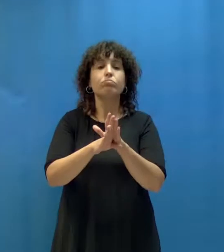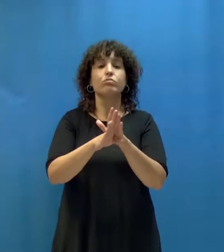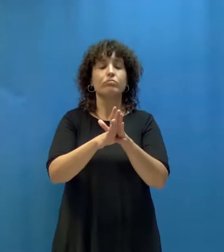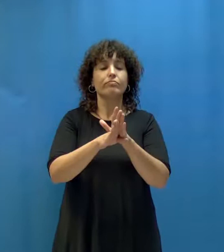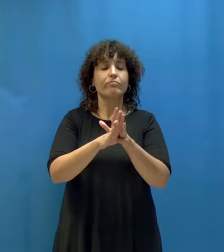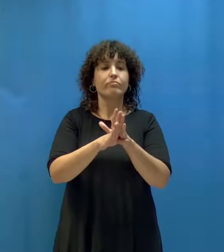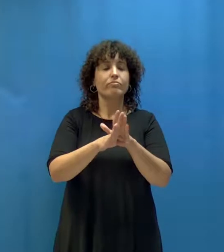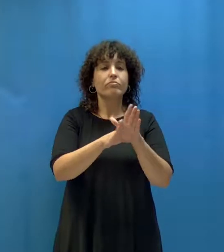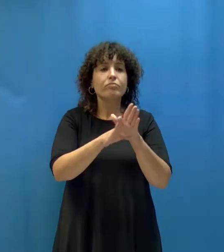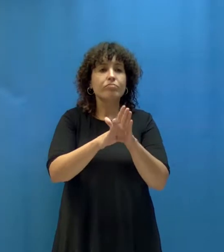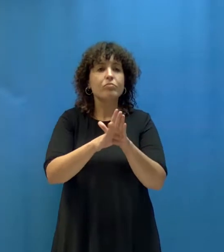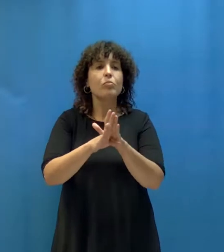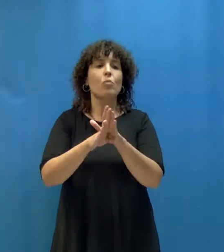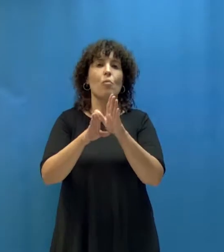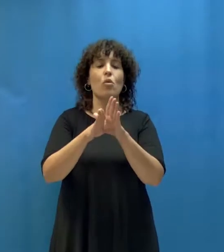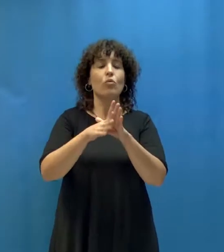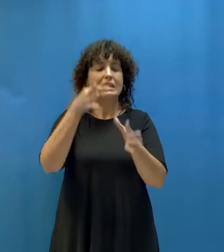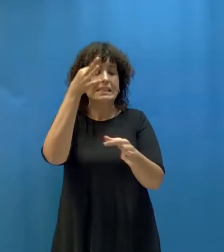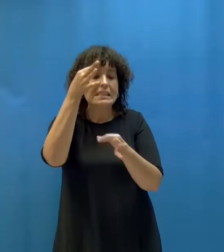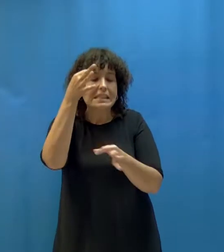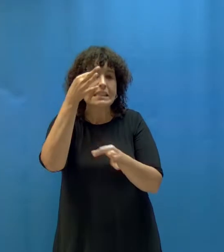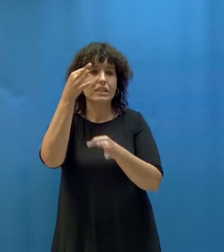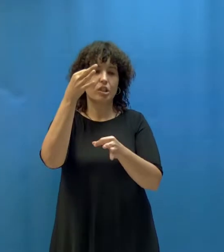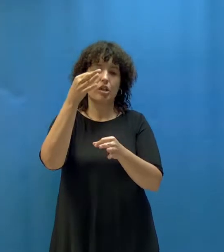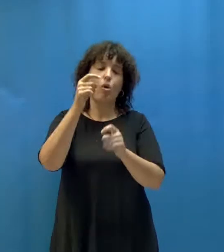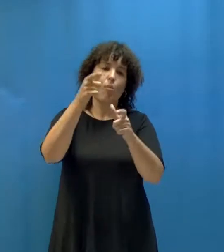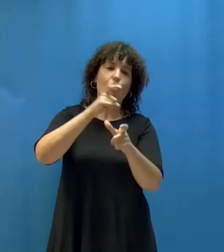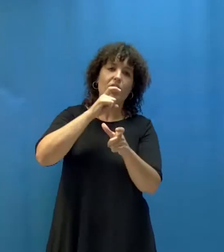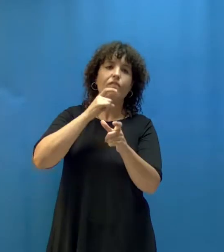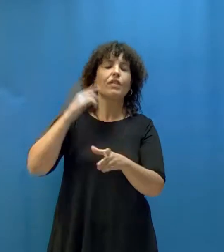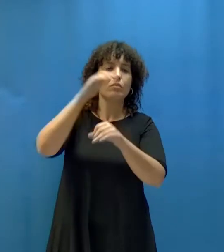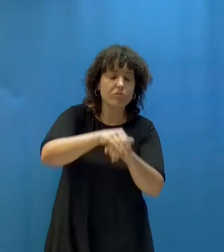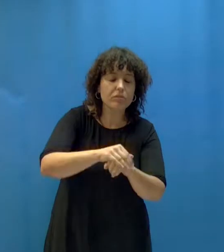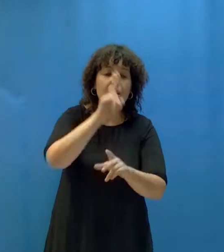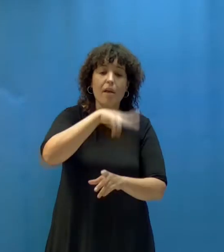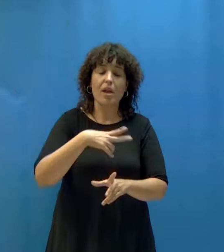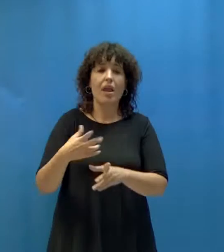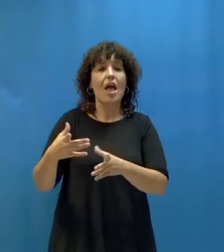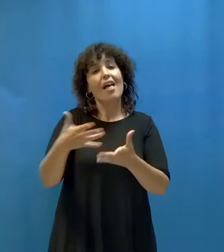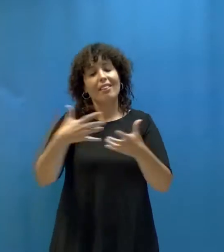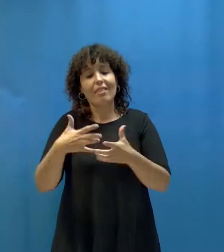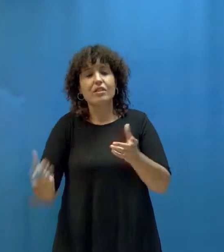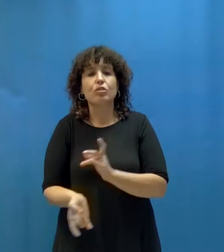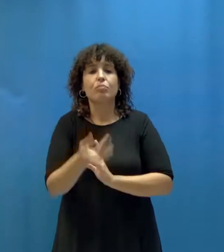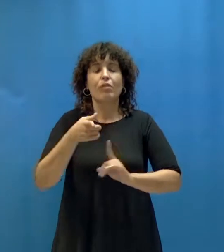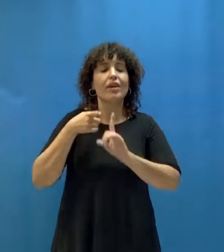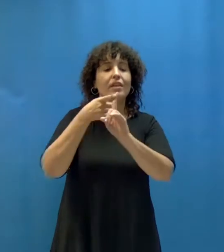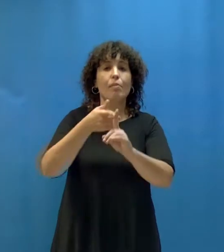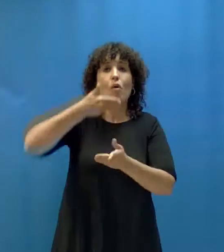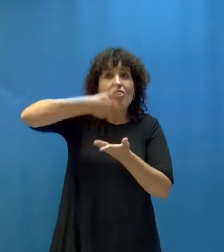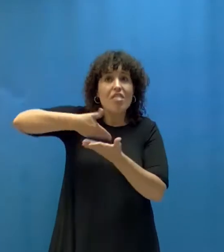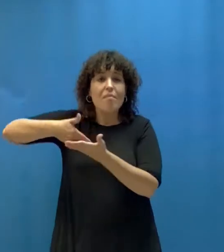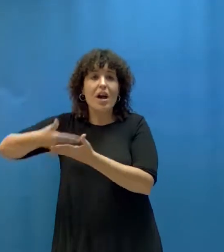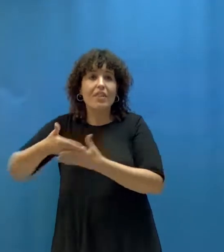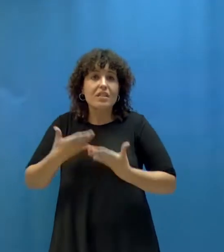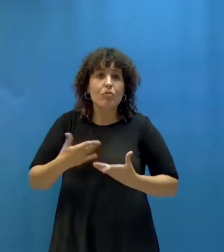de deficiencias en las condiciones exigidas que resultan difíciles de cumplir y también se ha formulado un texto que pretende dar respuesta a las demandas actuales de la